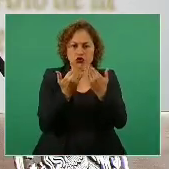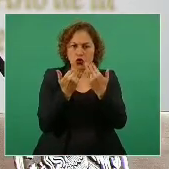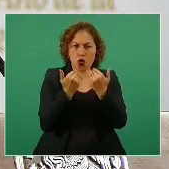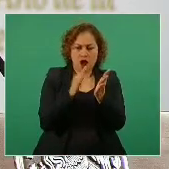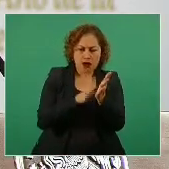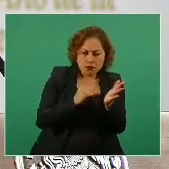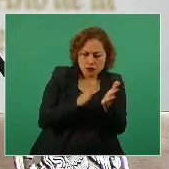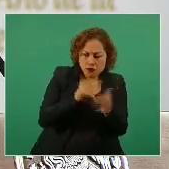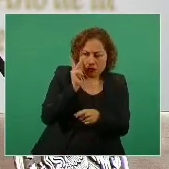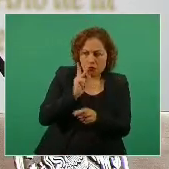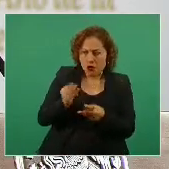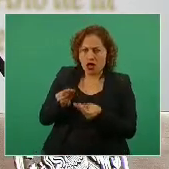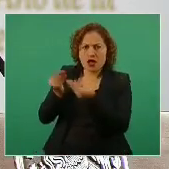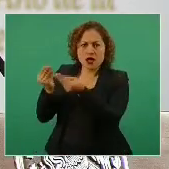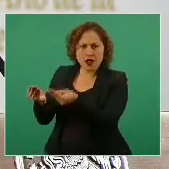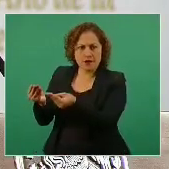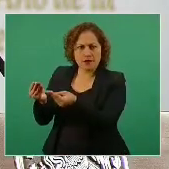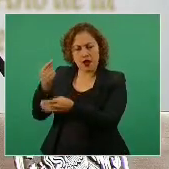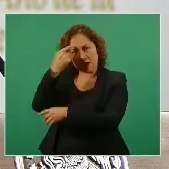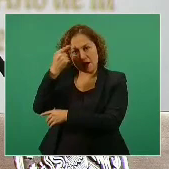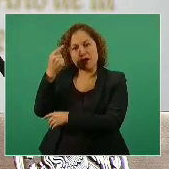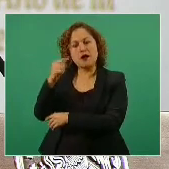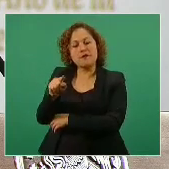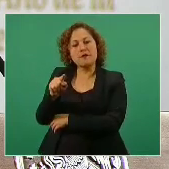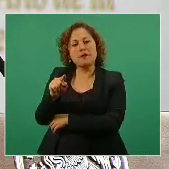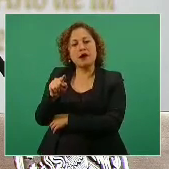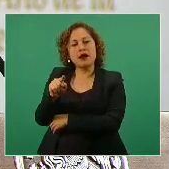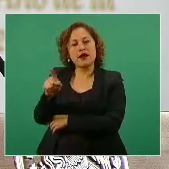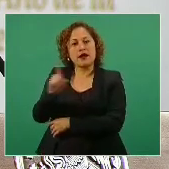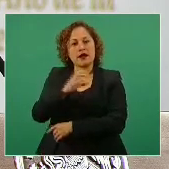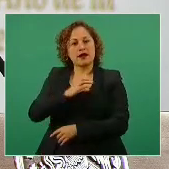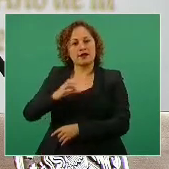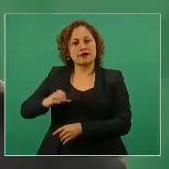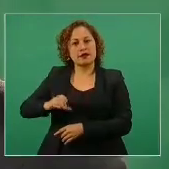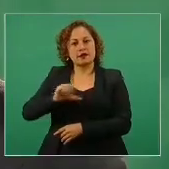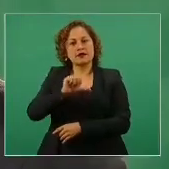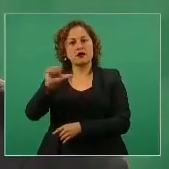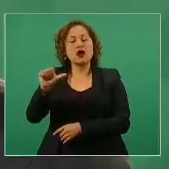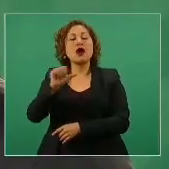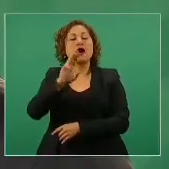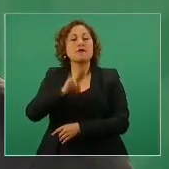en lo que corresponde al precandidato de Michoacán